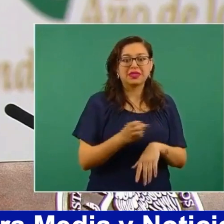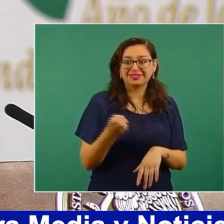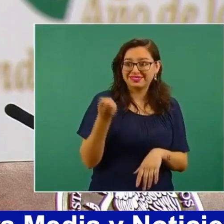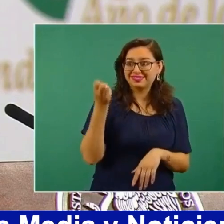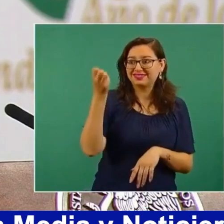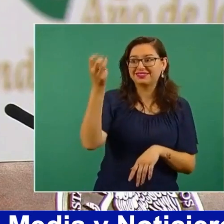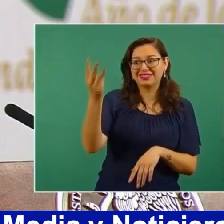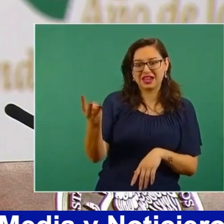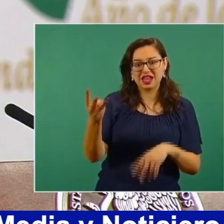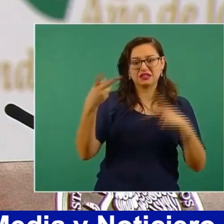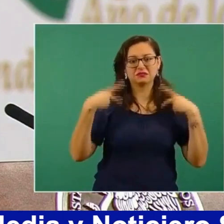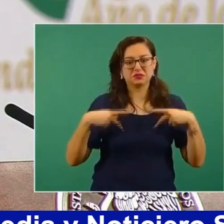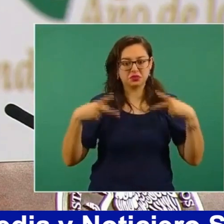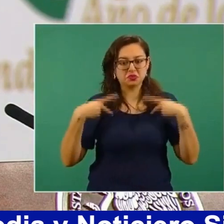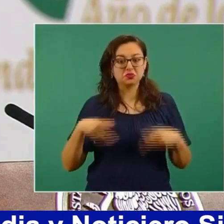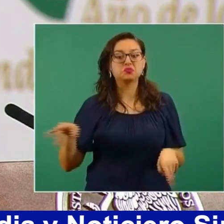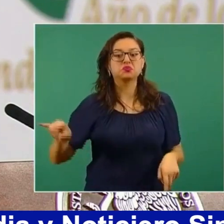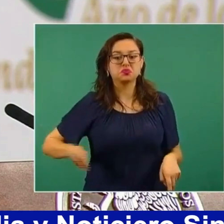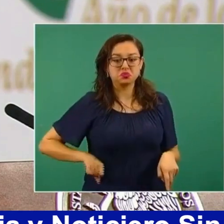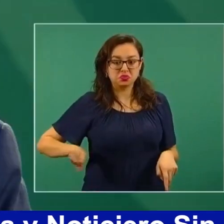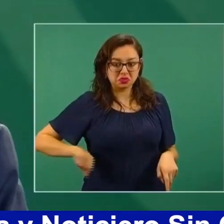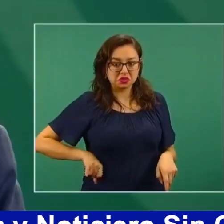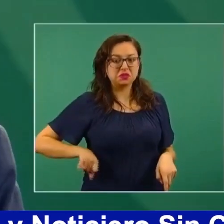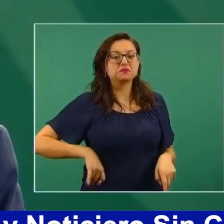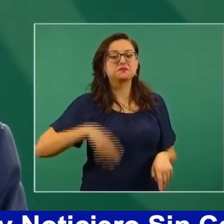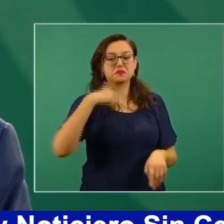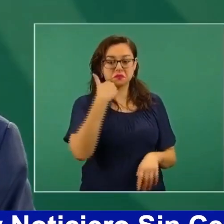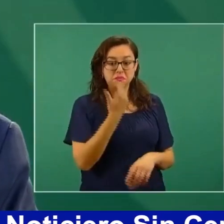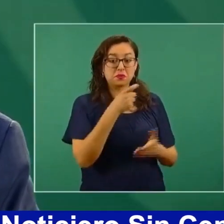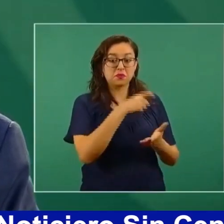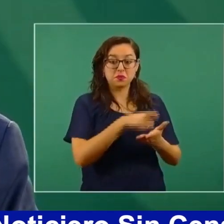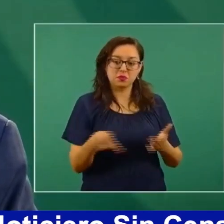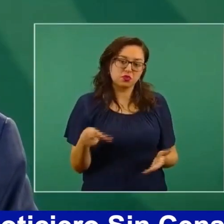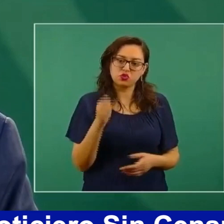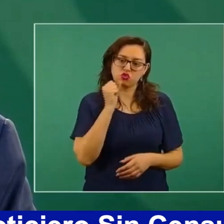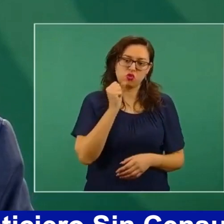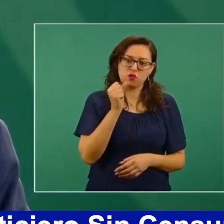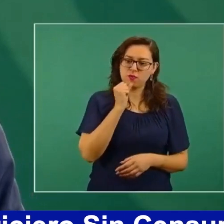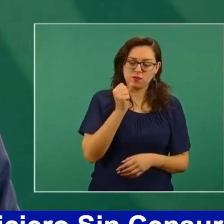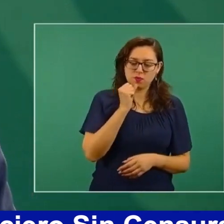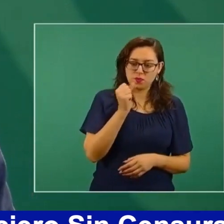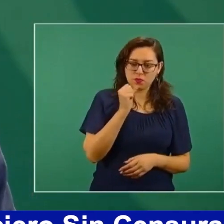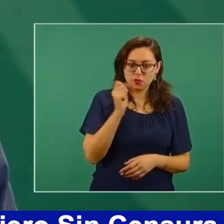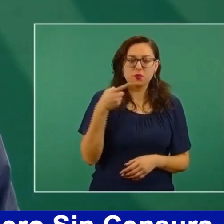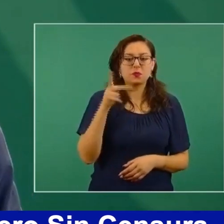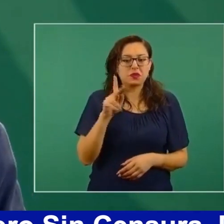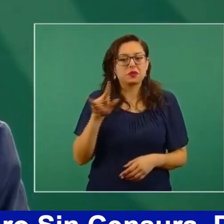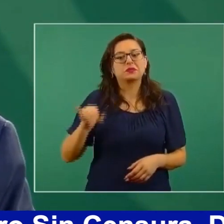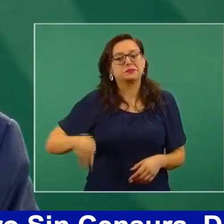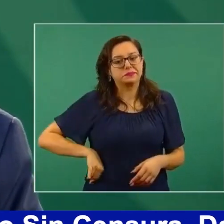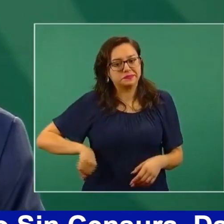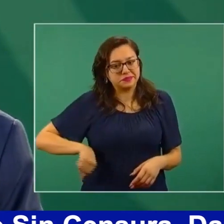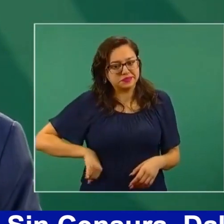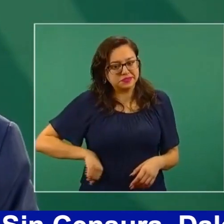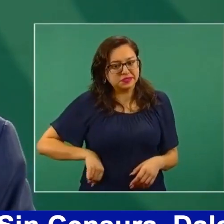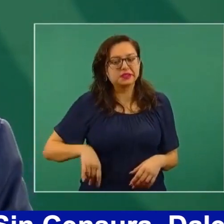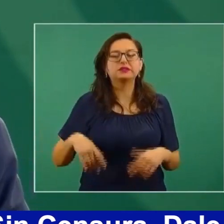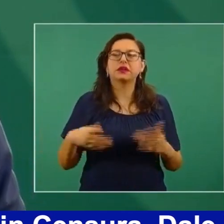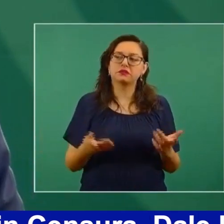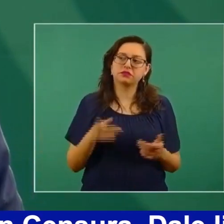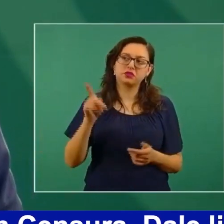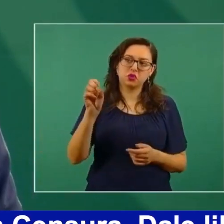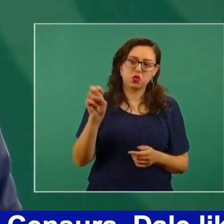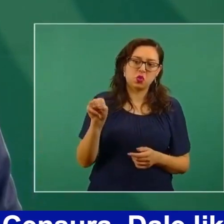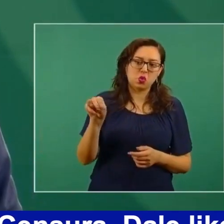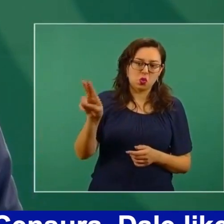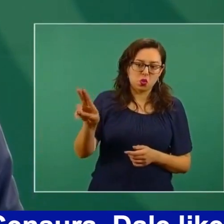iniciales, aún es muy temprano para ver si pudieran llegar a concretarse. Ya se las remitimos a las Naciones Unidas y estamos esperando